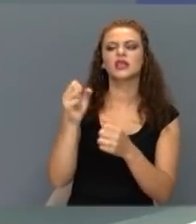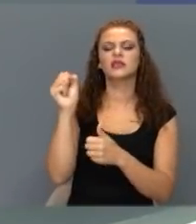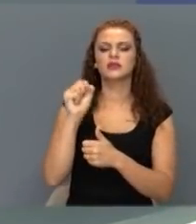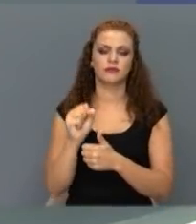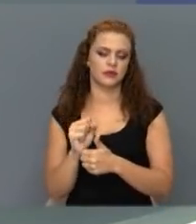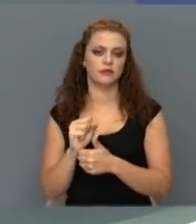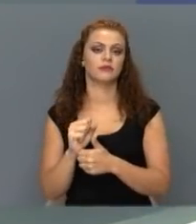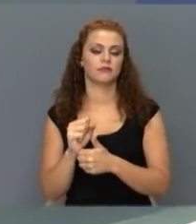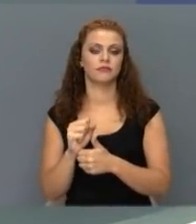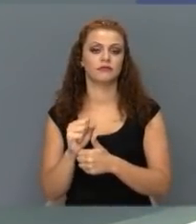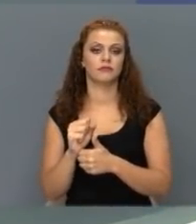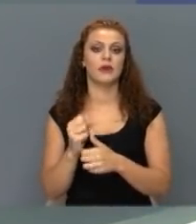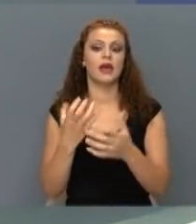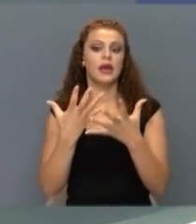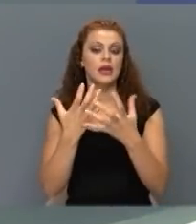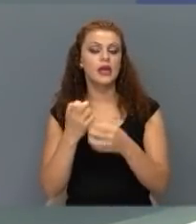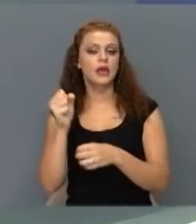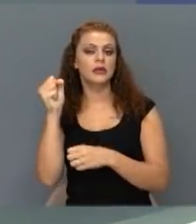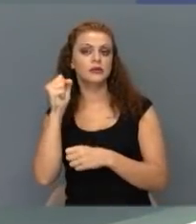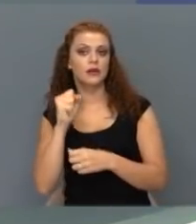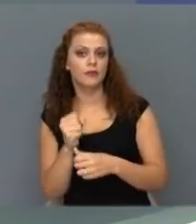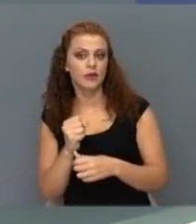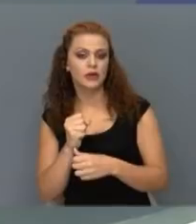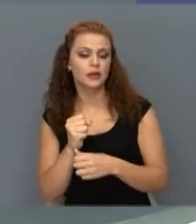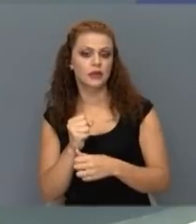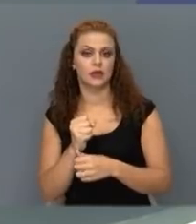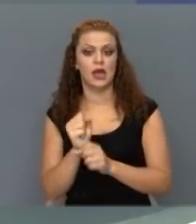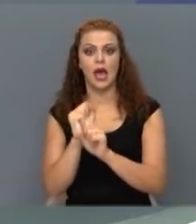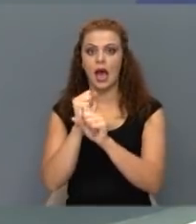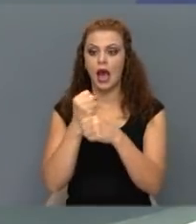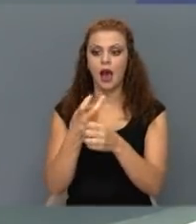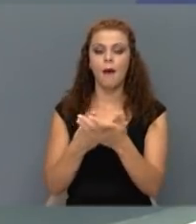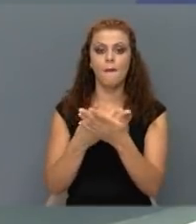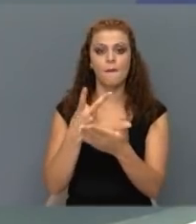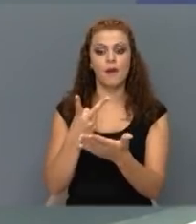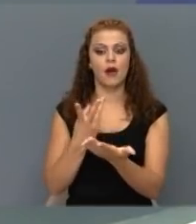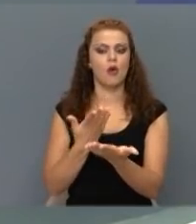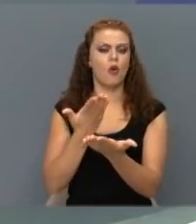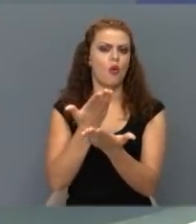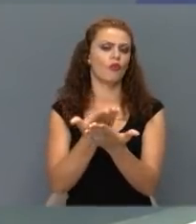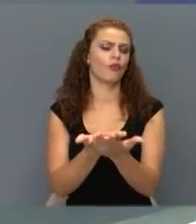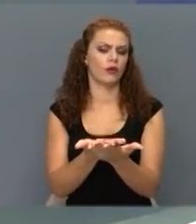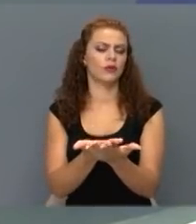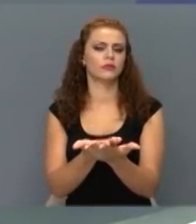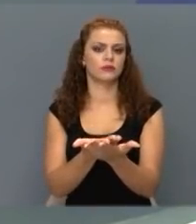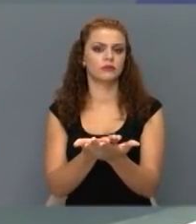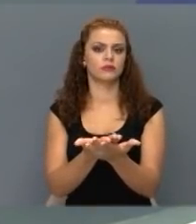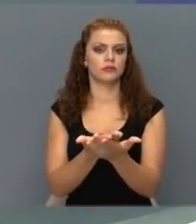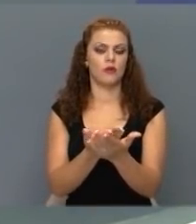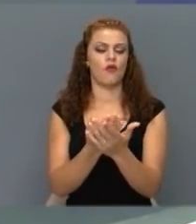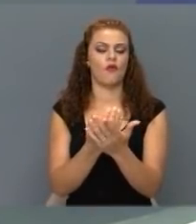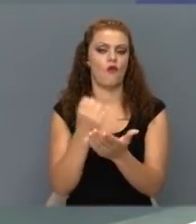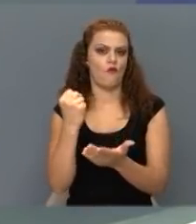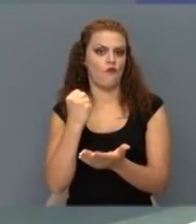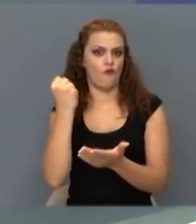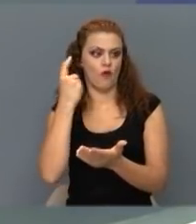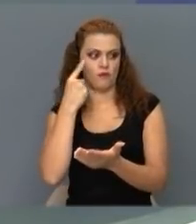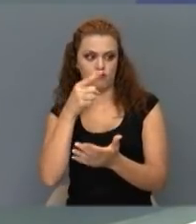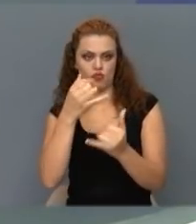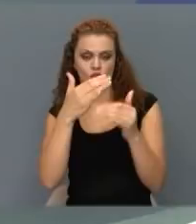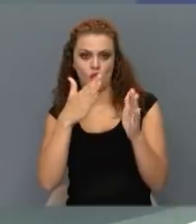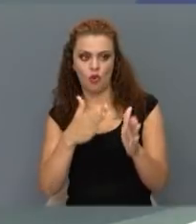y en esa prisa y hacer valer una oferta y fuerte por un futbolista que